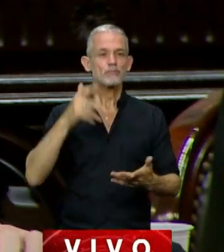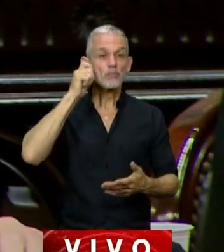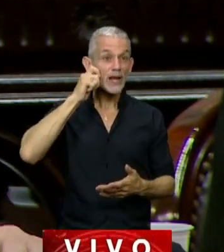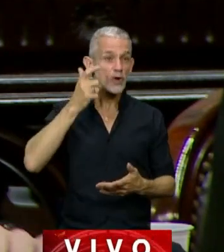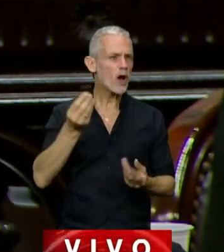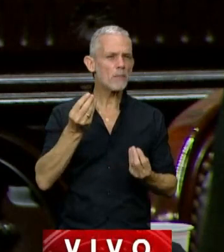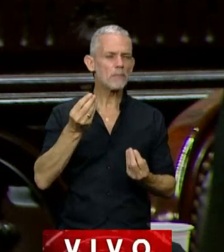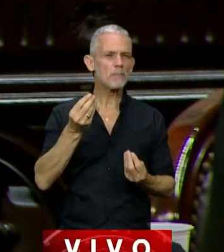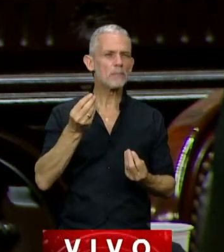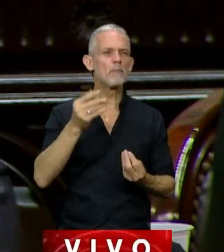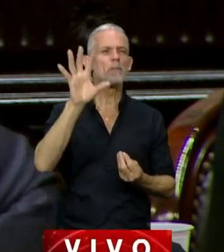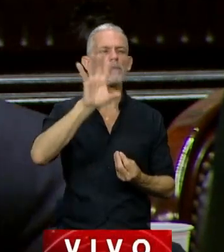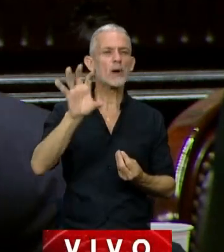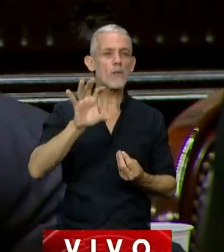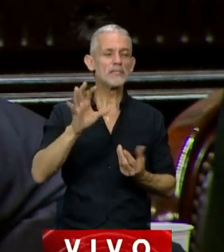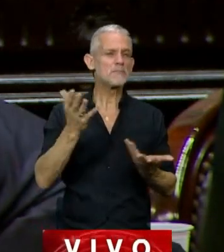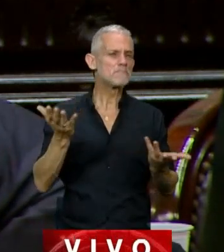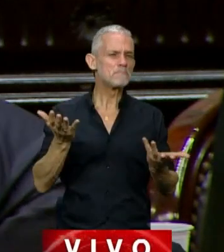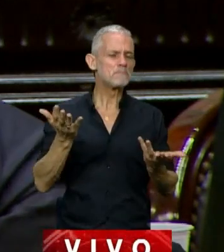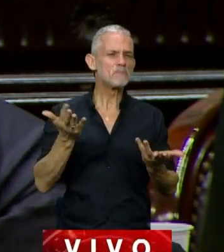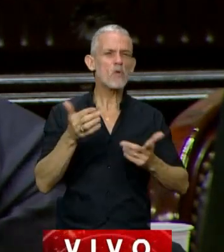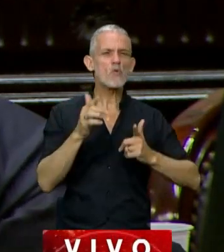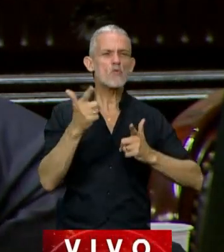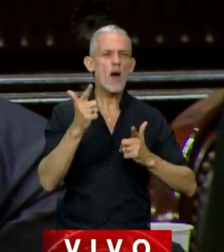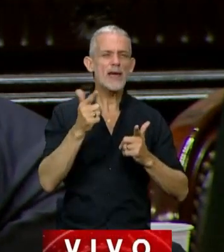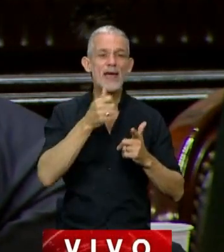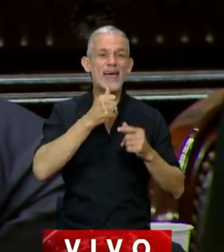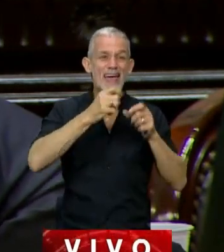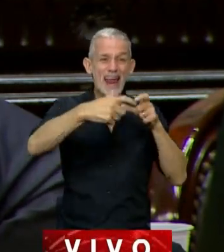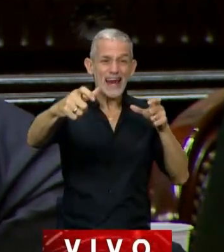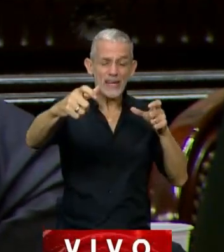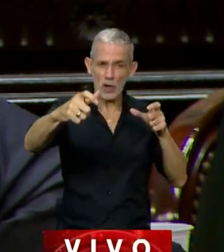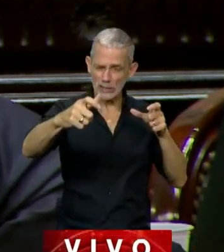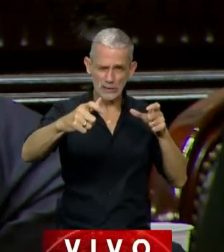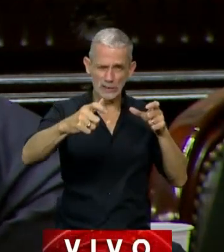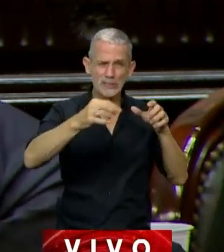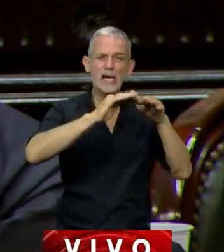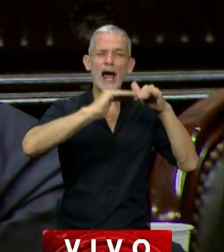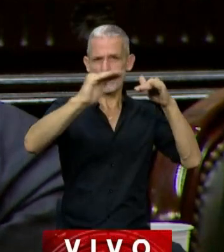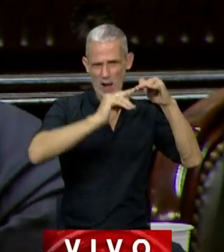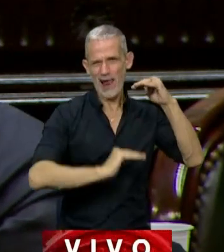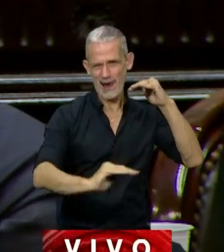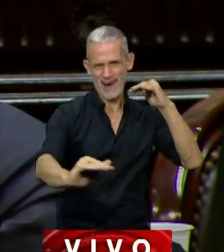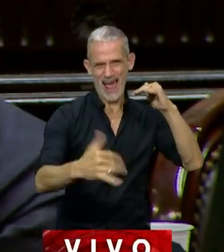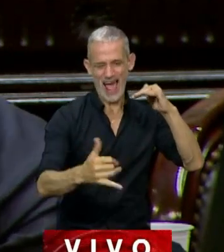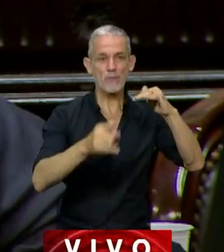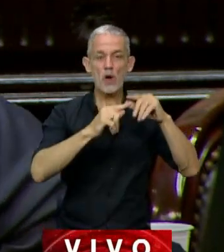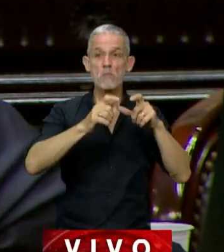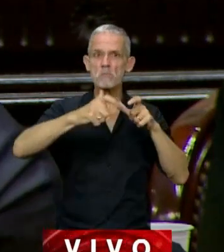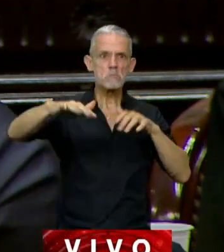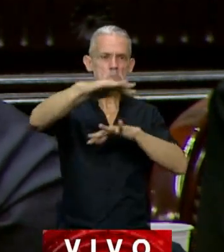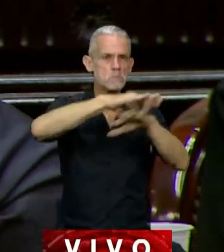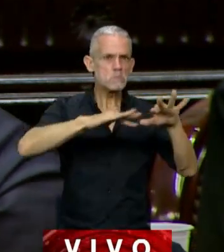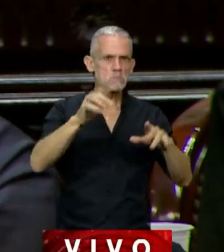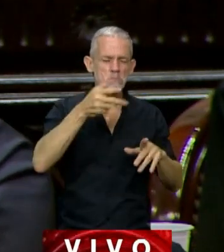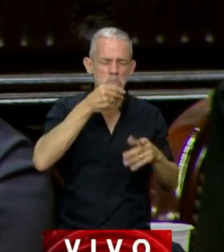una provincia que prácticamente no tiene ningún río de superficie. ningún río de superficie en la provincia de La